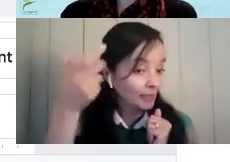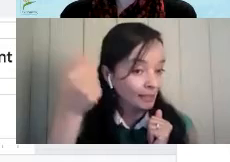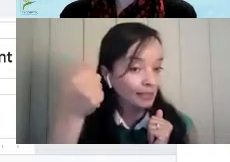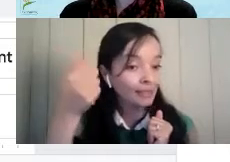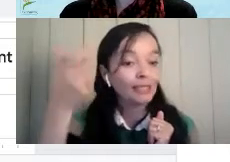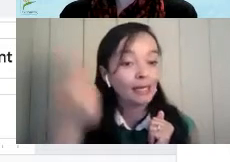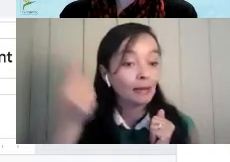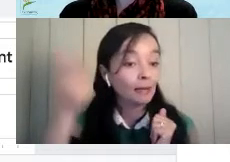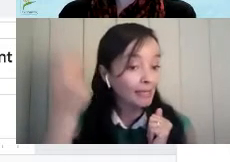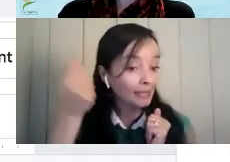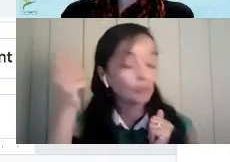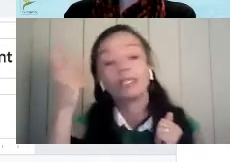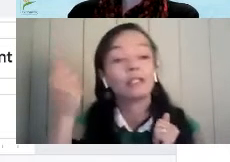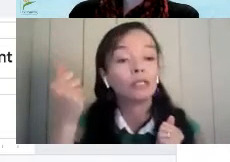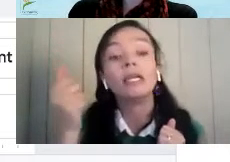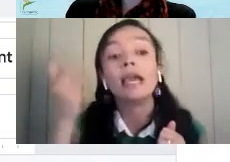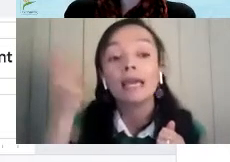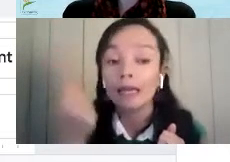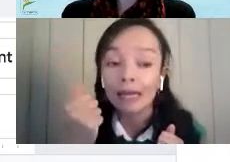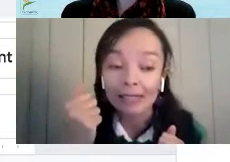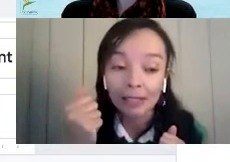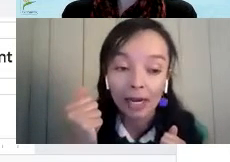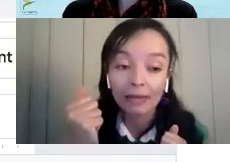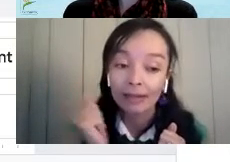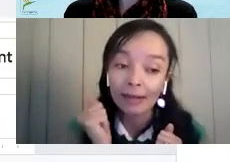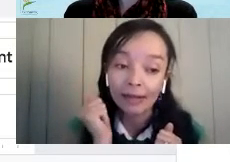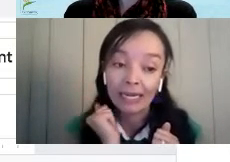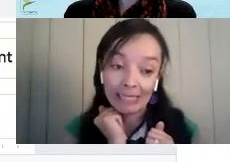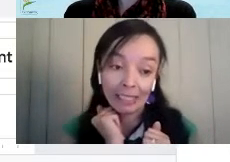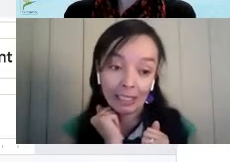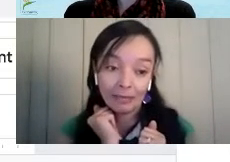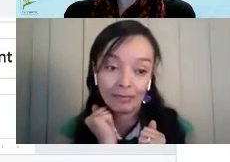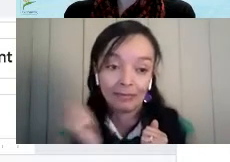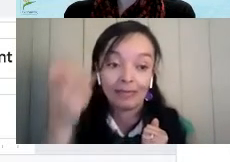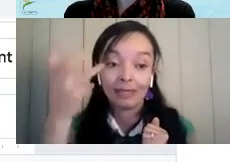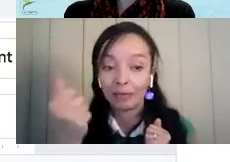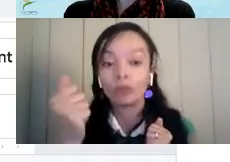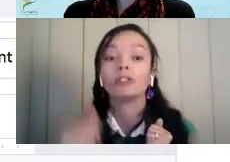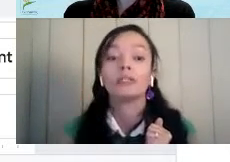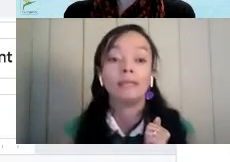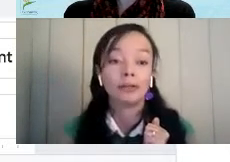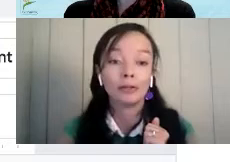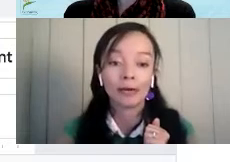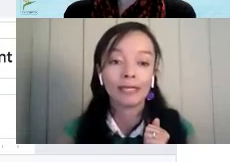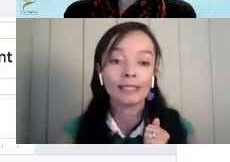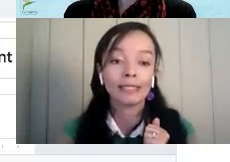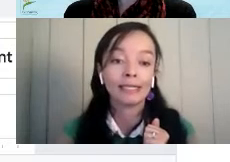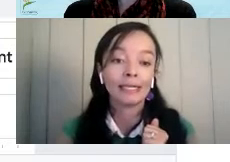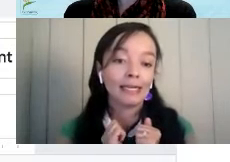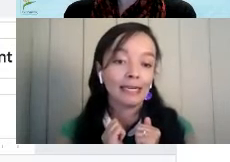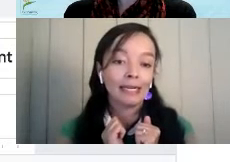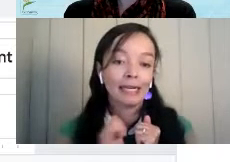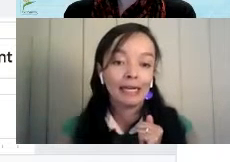haciendo así. Parece que estuviera haciendo así. Que es la señal de leche. Entonces, miren otra vez.